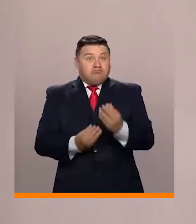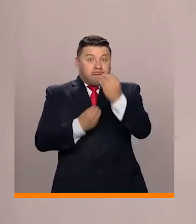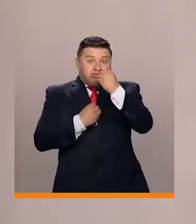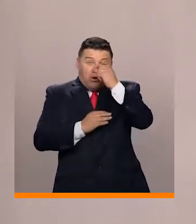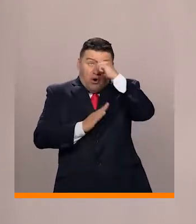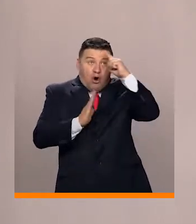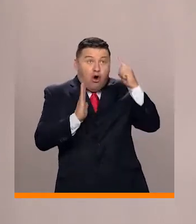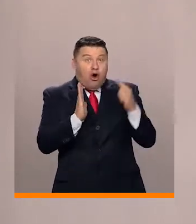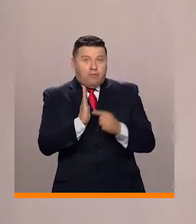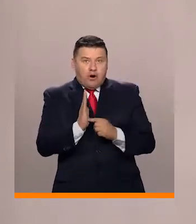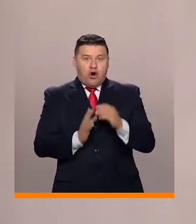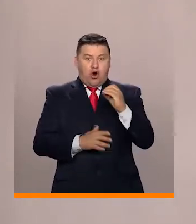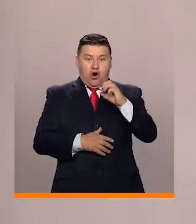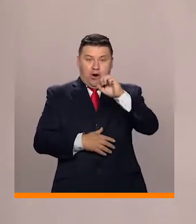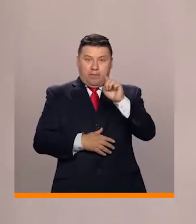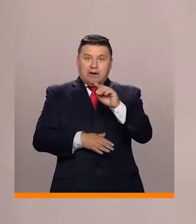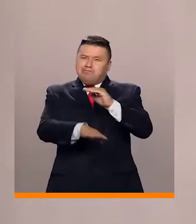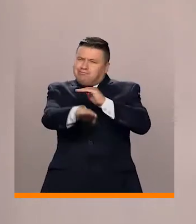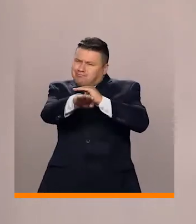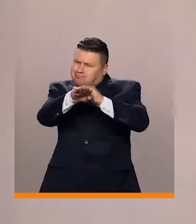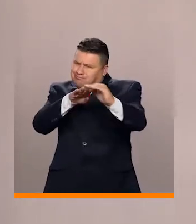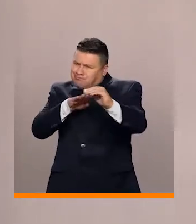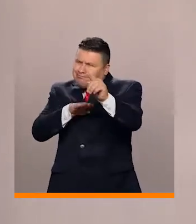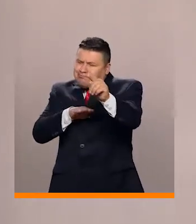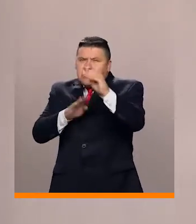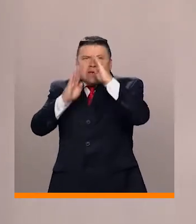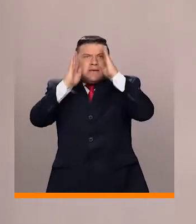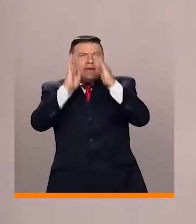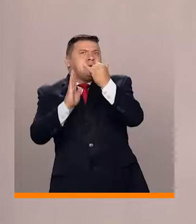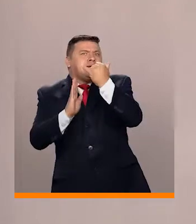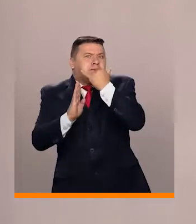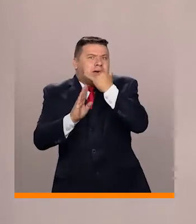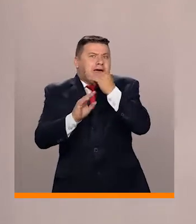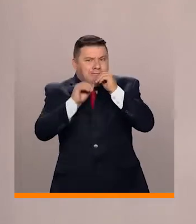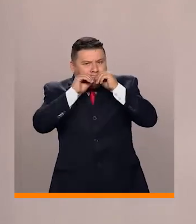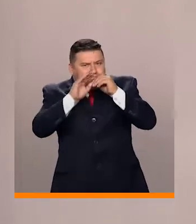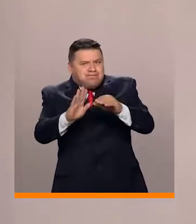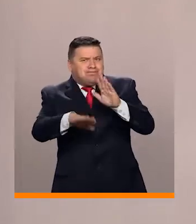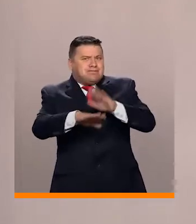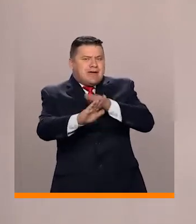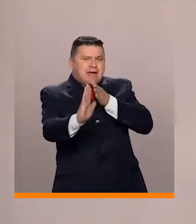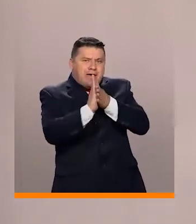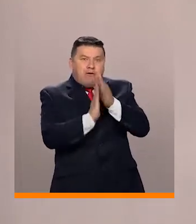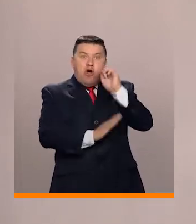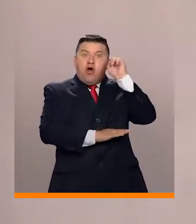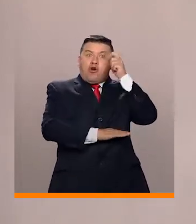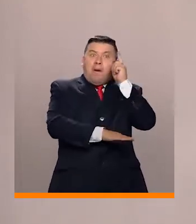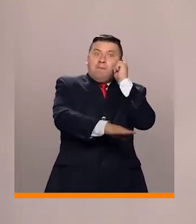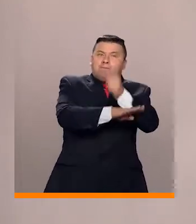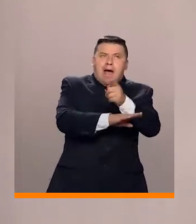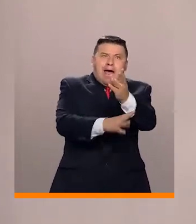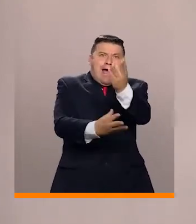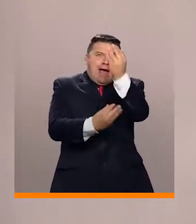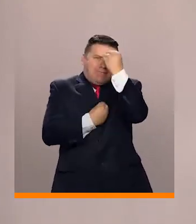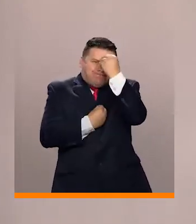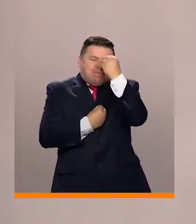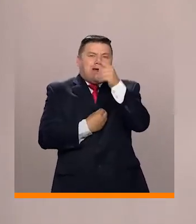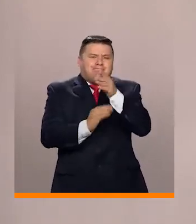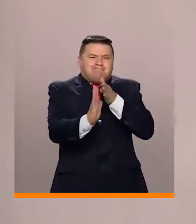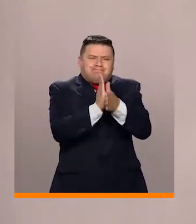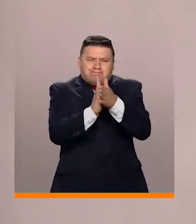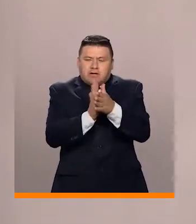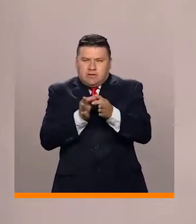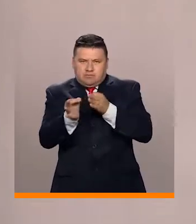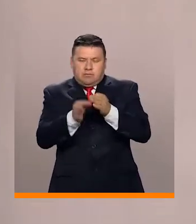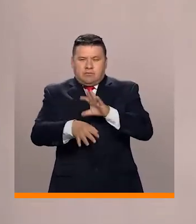todo esto en cuenta, la OPS los invita a que sigan con atención las recomendaciones del gobierno colombiano, que a